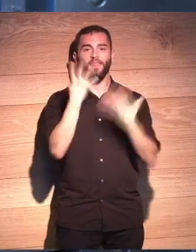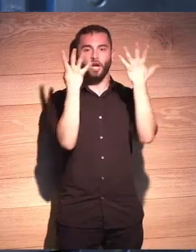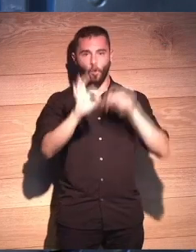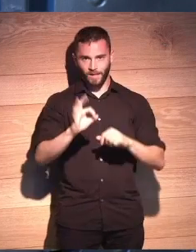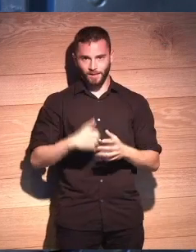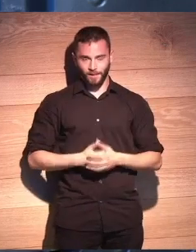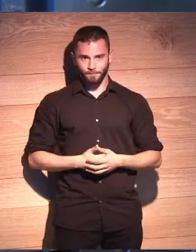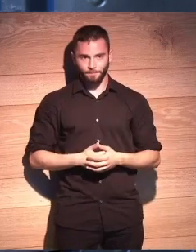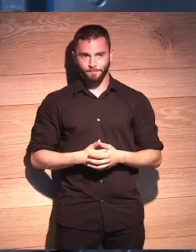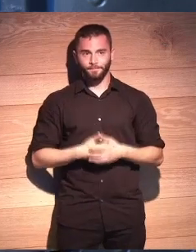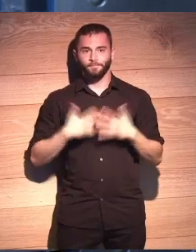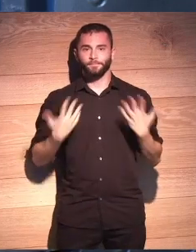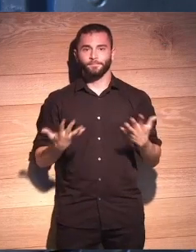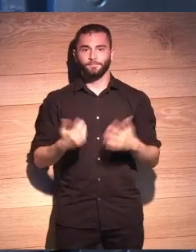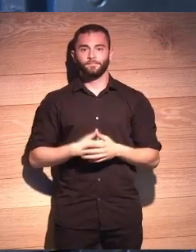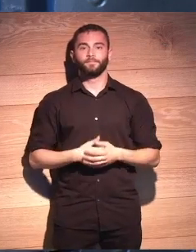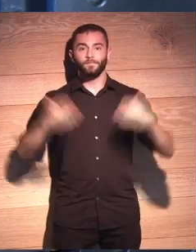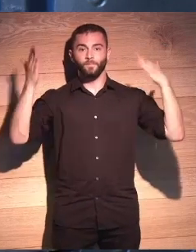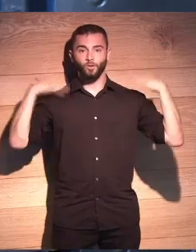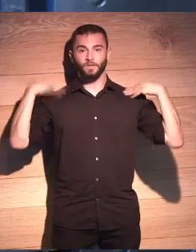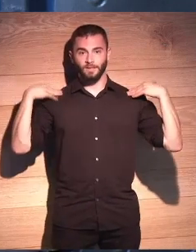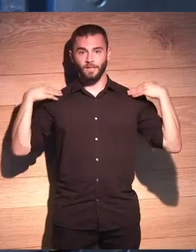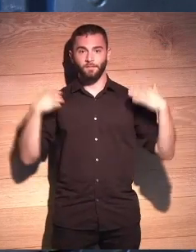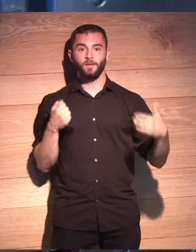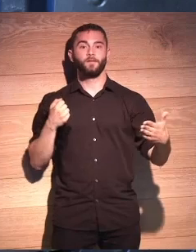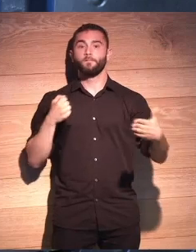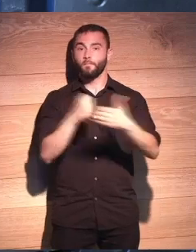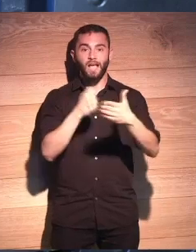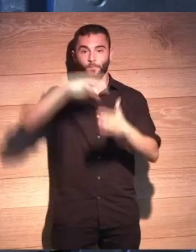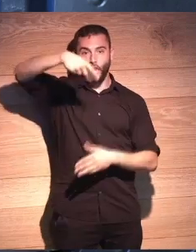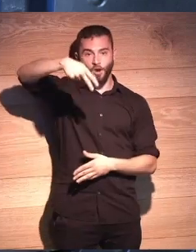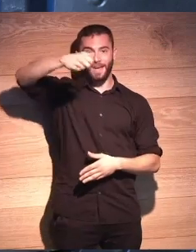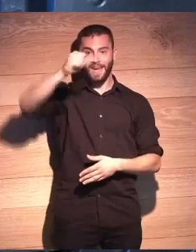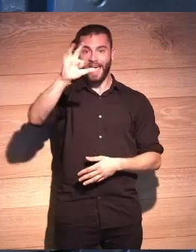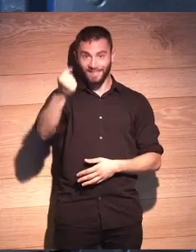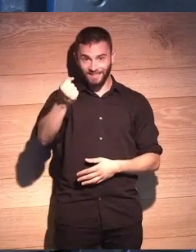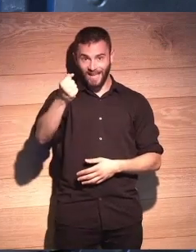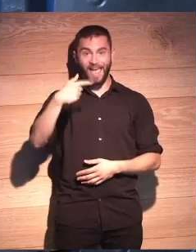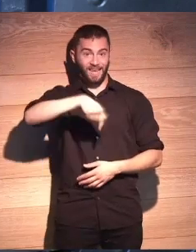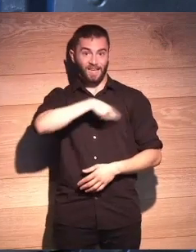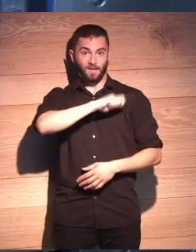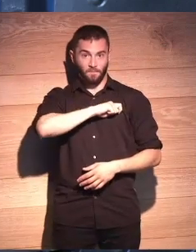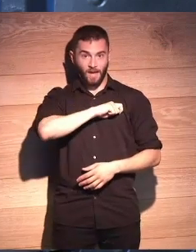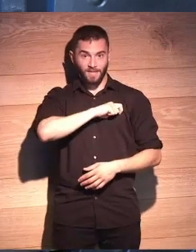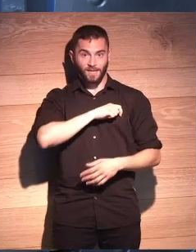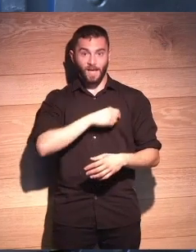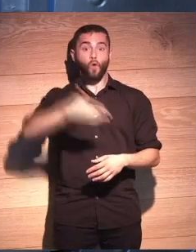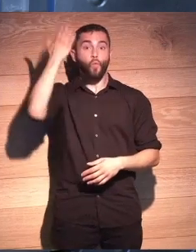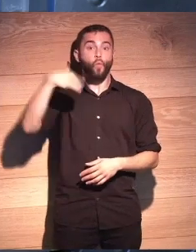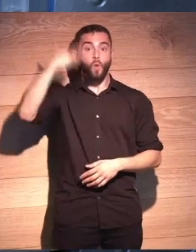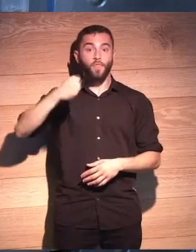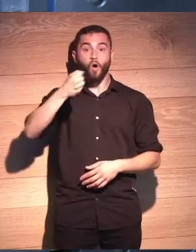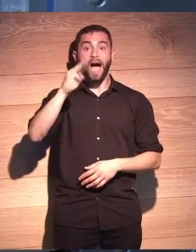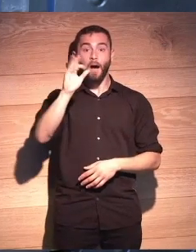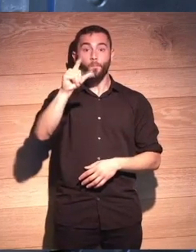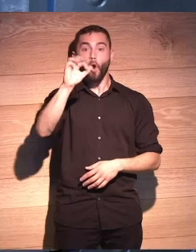resulta que era el máximo responsable de la NASA en España cuando el Apolo 11 alunizó. Y si